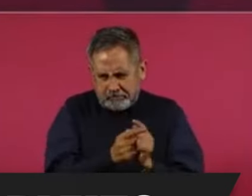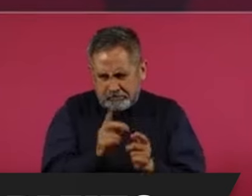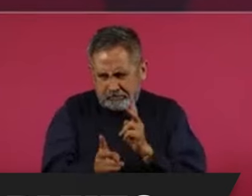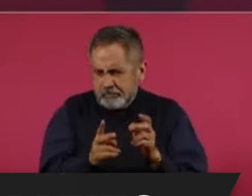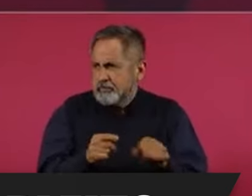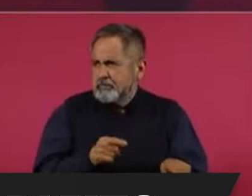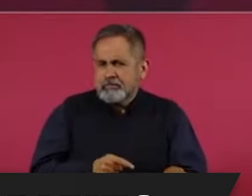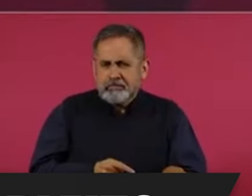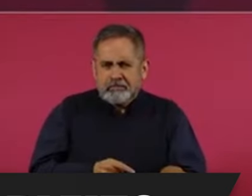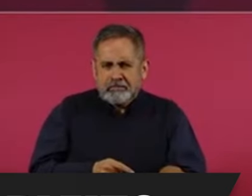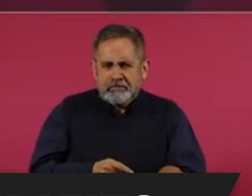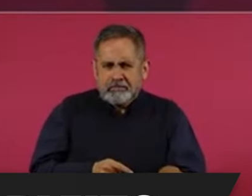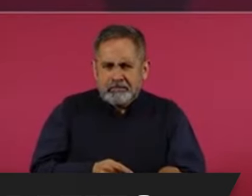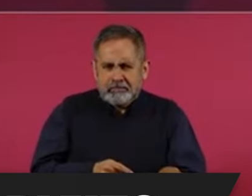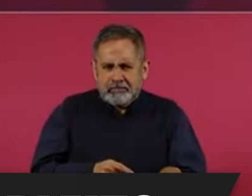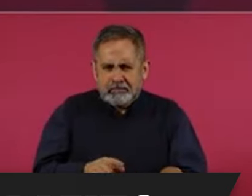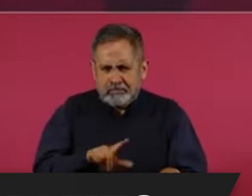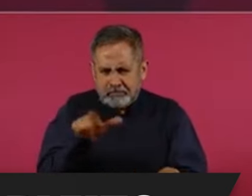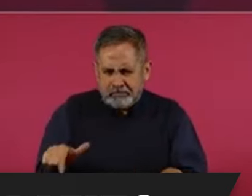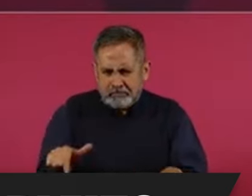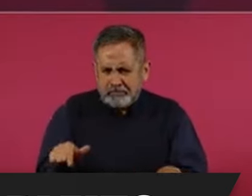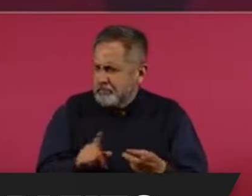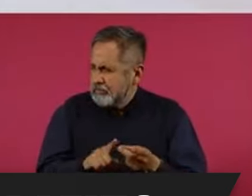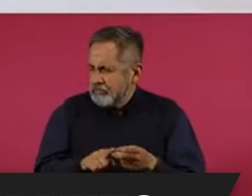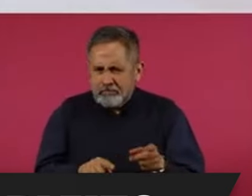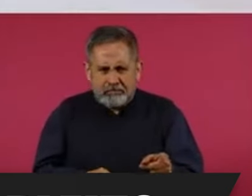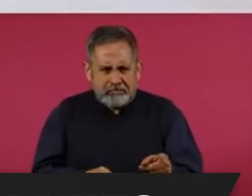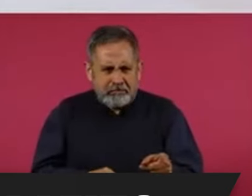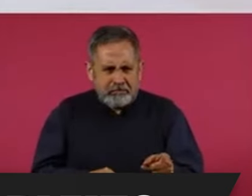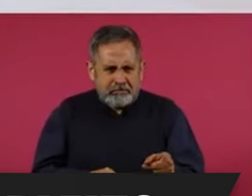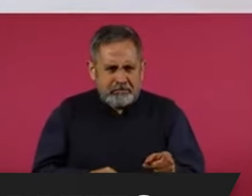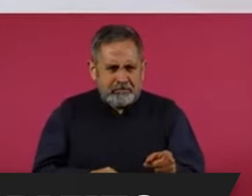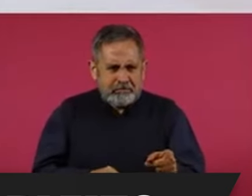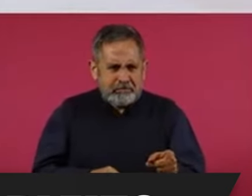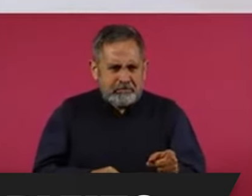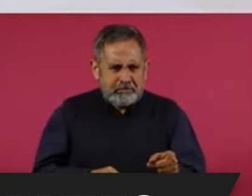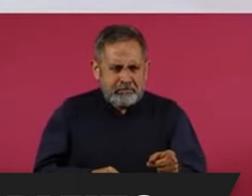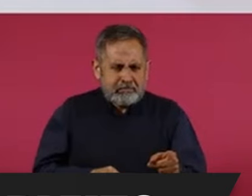recibir después, ¿en dónde?